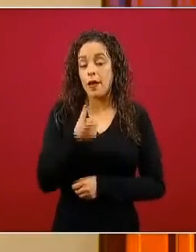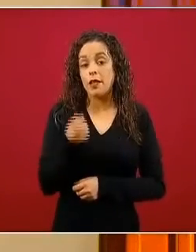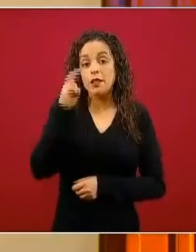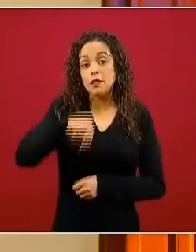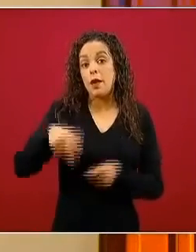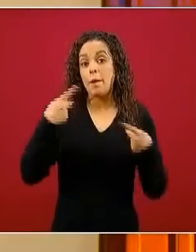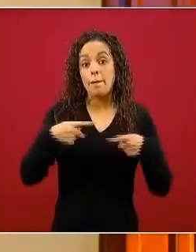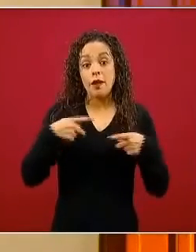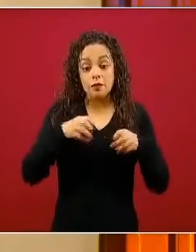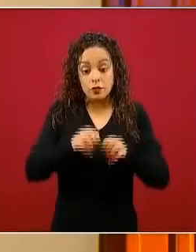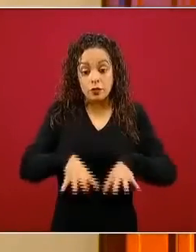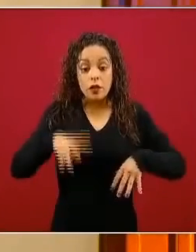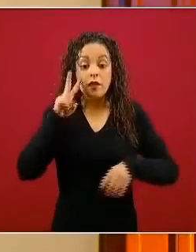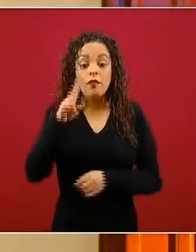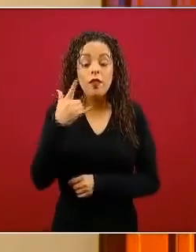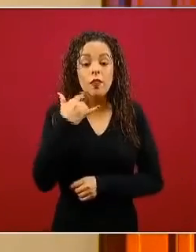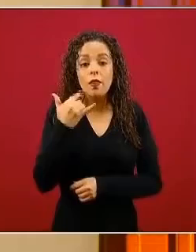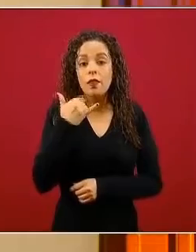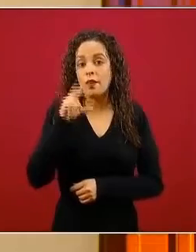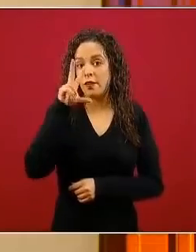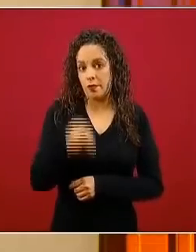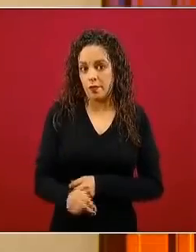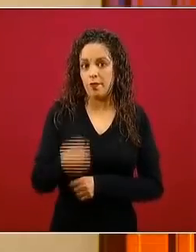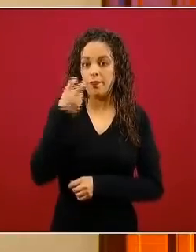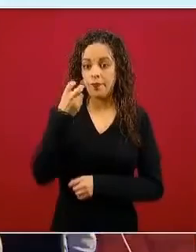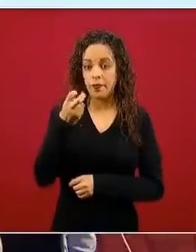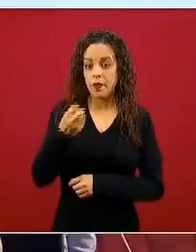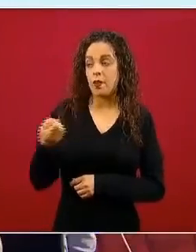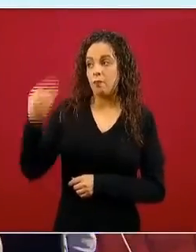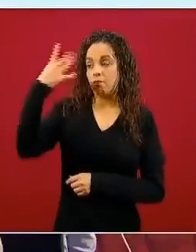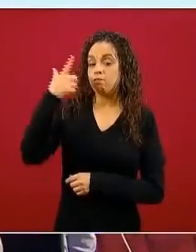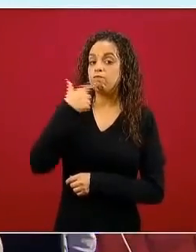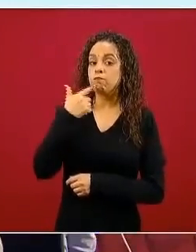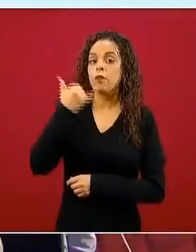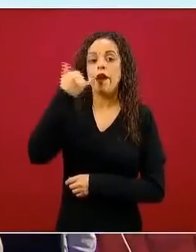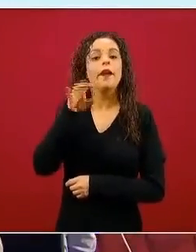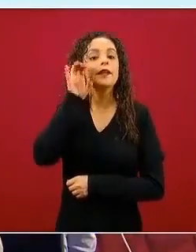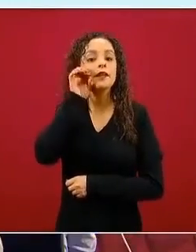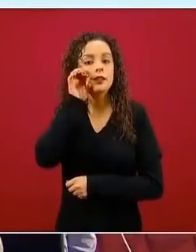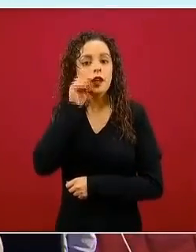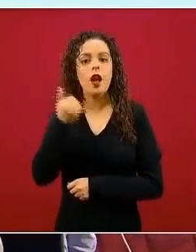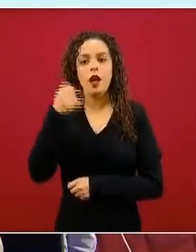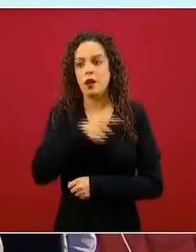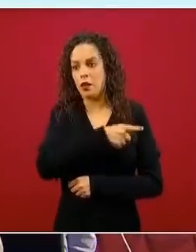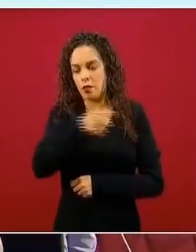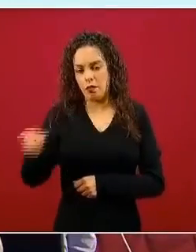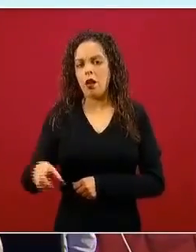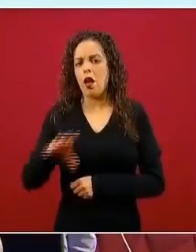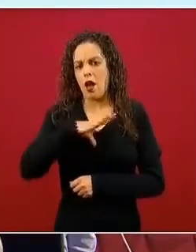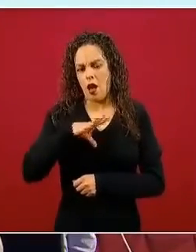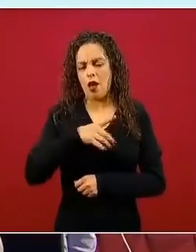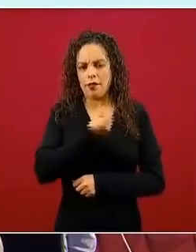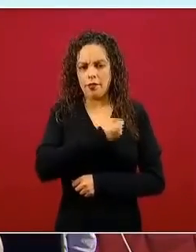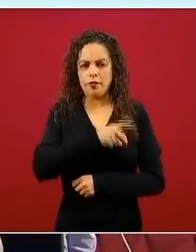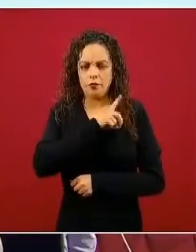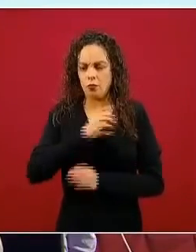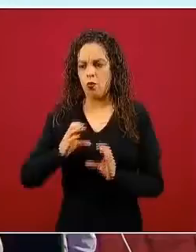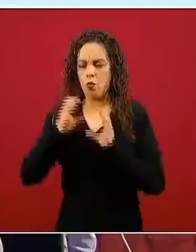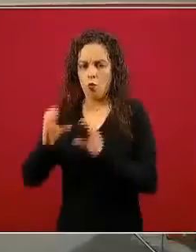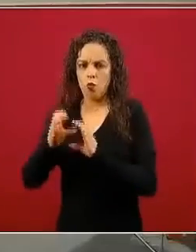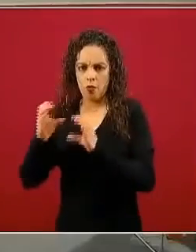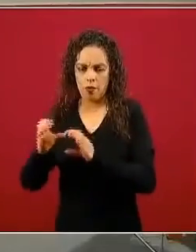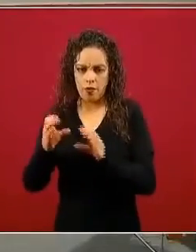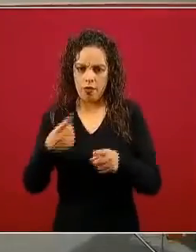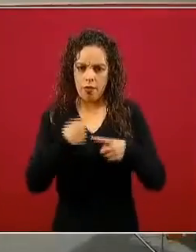esto es tanto para el rojo como para el naranja, y claro que ellos aplican medidas de protección para sus jugadores y para su equipo técnico. Y en la